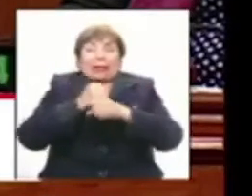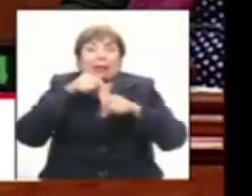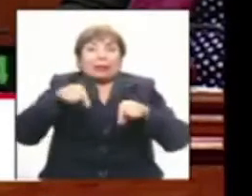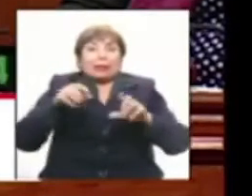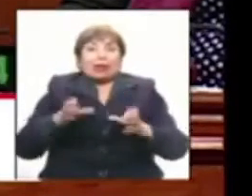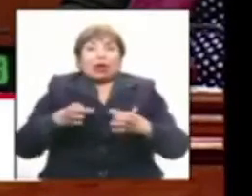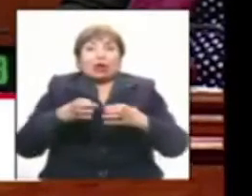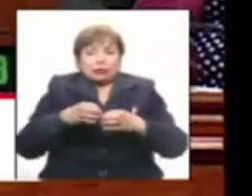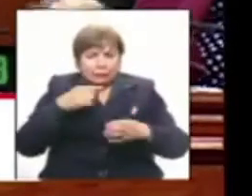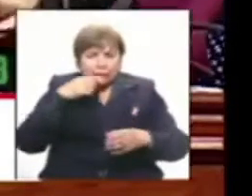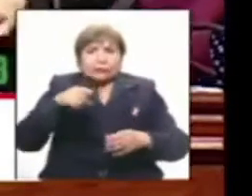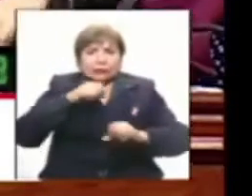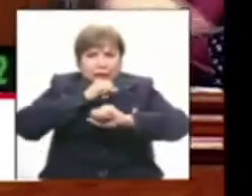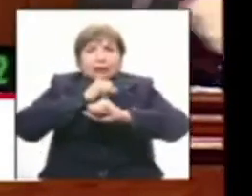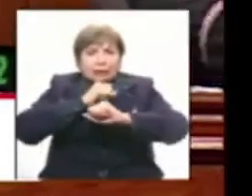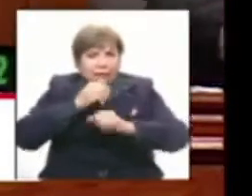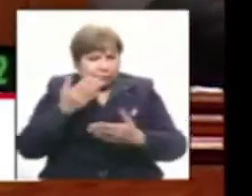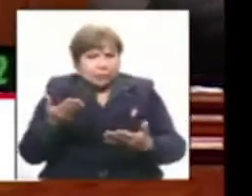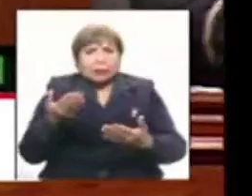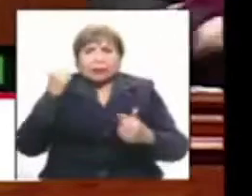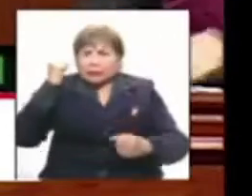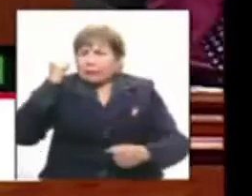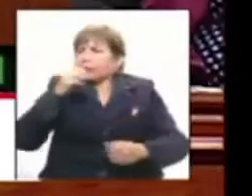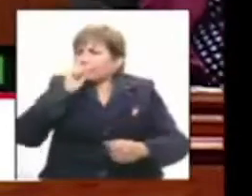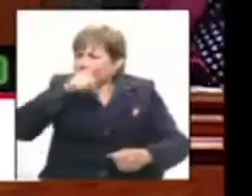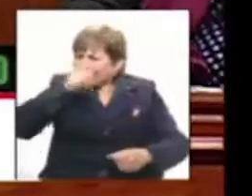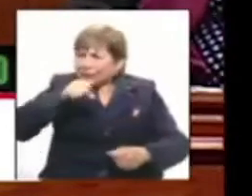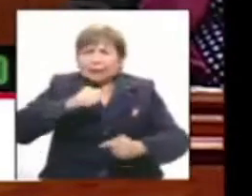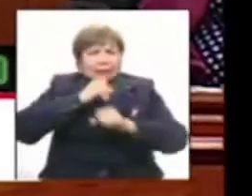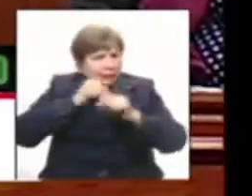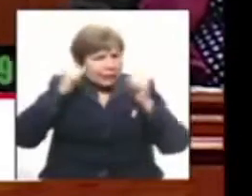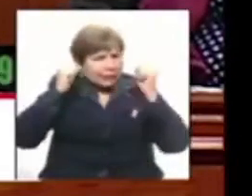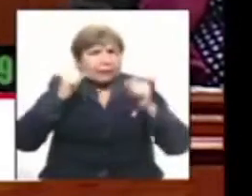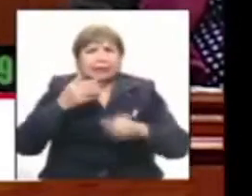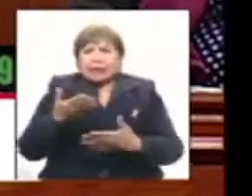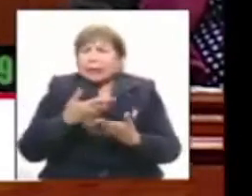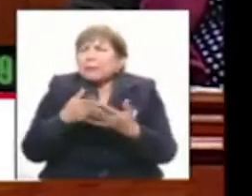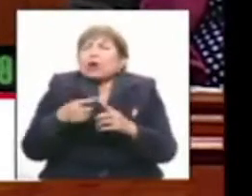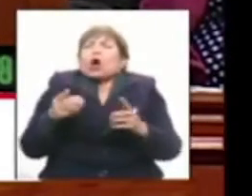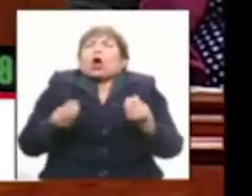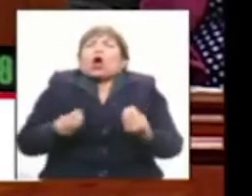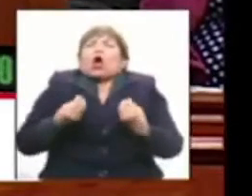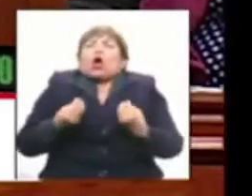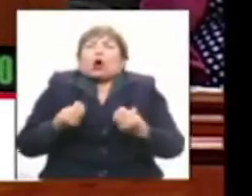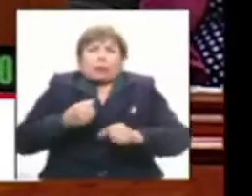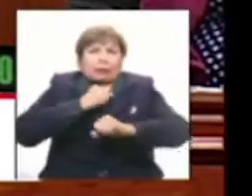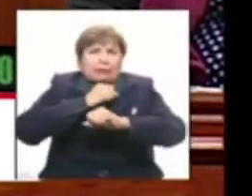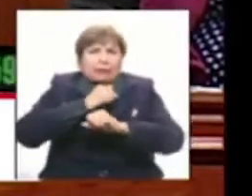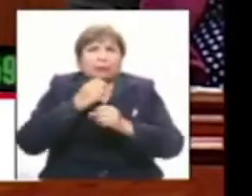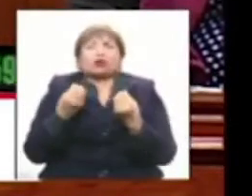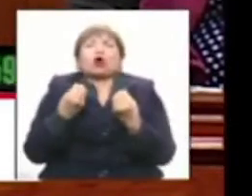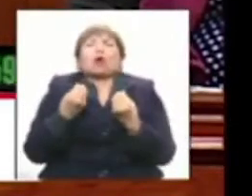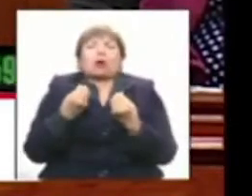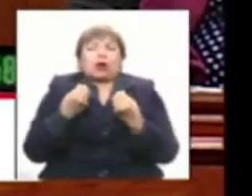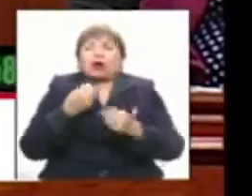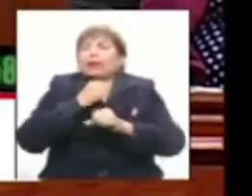Congreso. Y eso se tiene que defender. Realmente sí, se tiene que defender. ¿Pero qué, cómo se defiende?